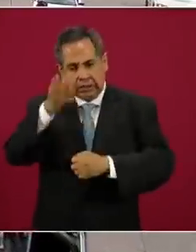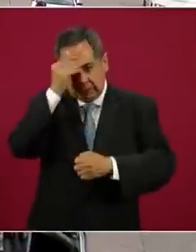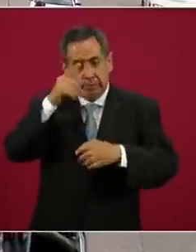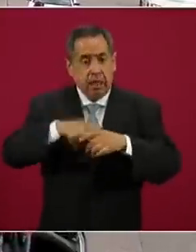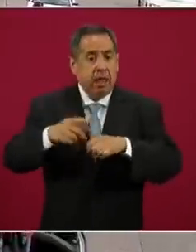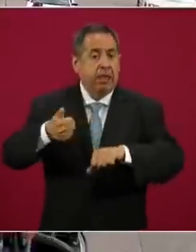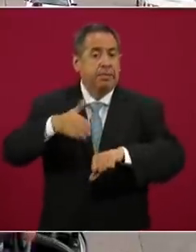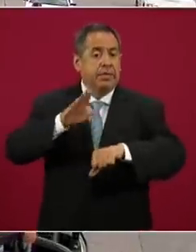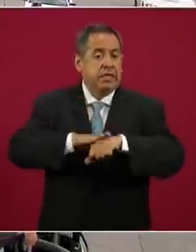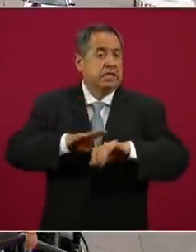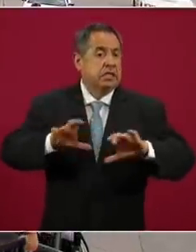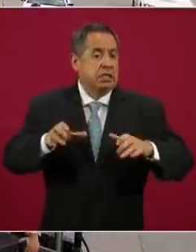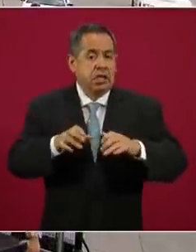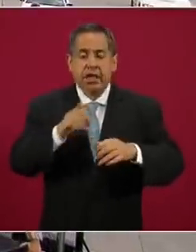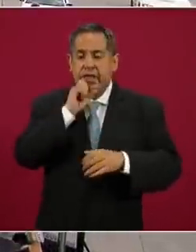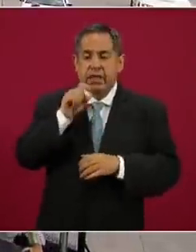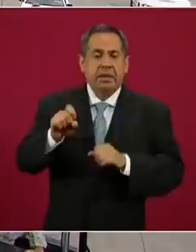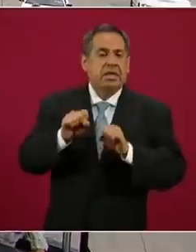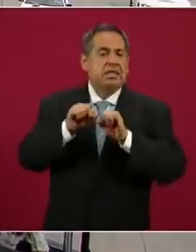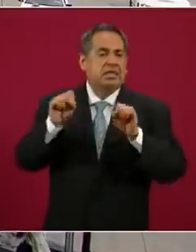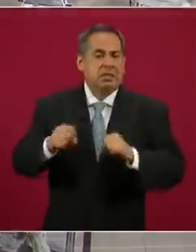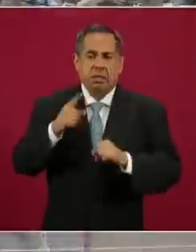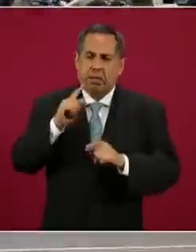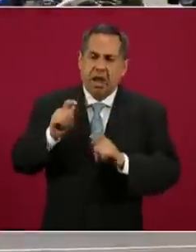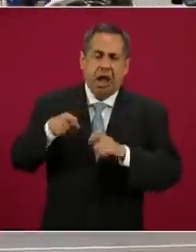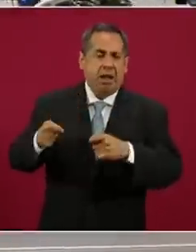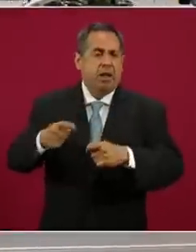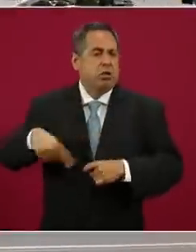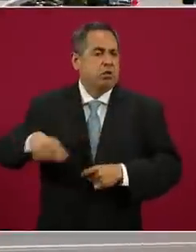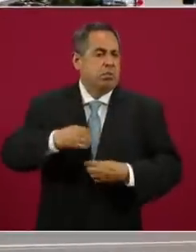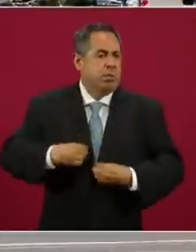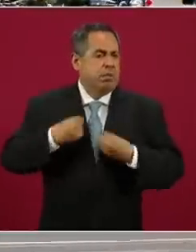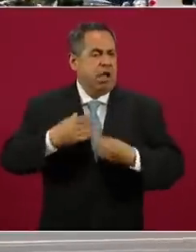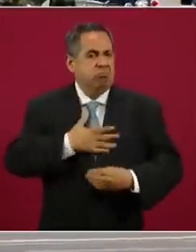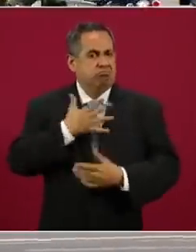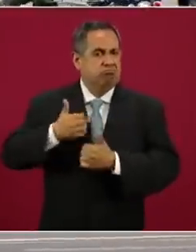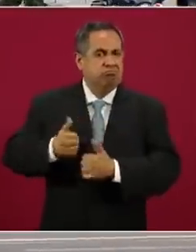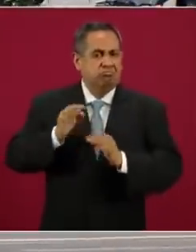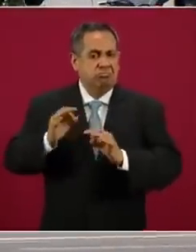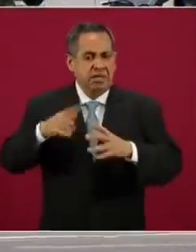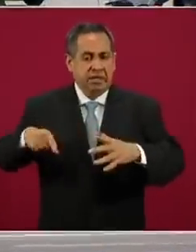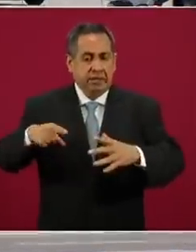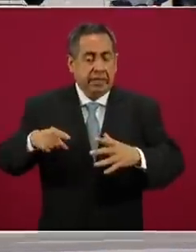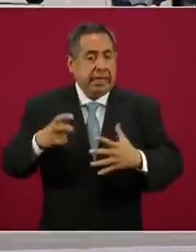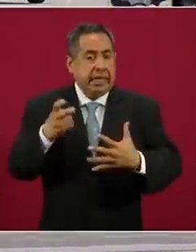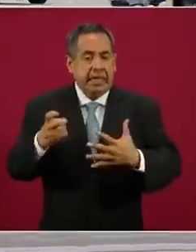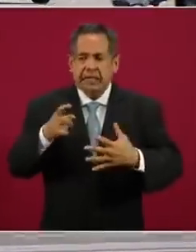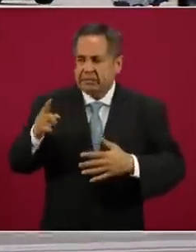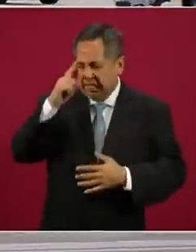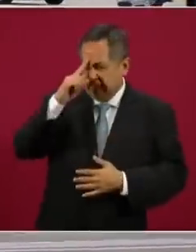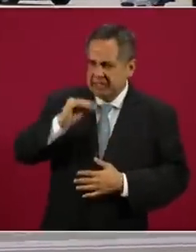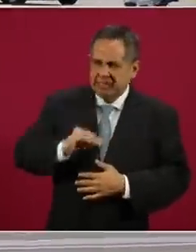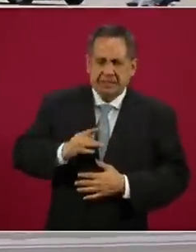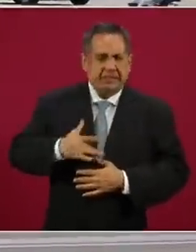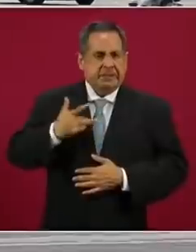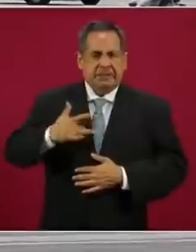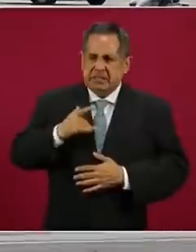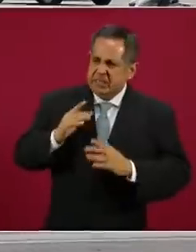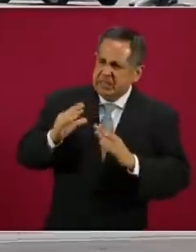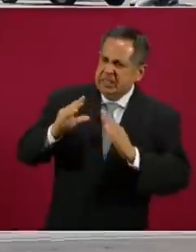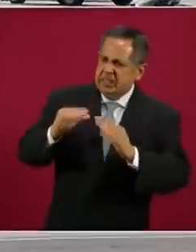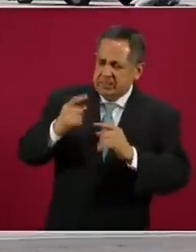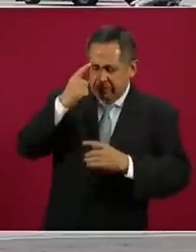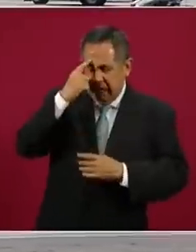administrativo así como el sistema de bienestar militar este último tendiente a fortalecer la moral de las mujeres y hombres que